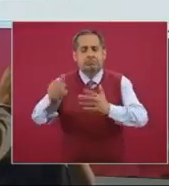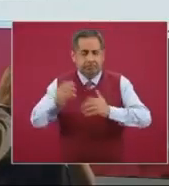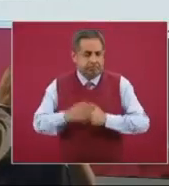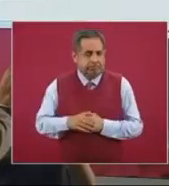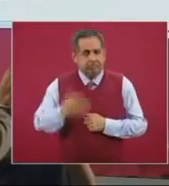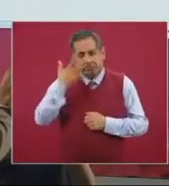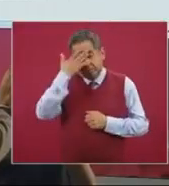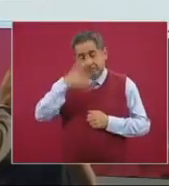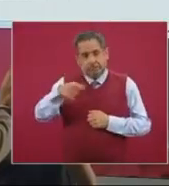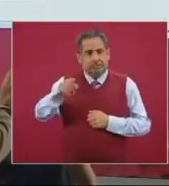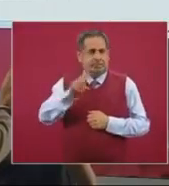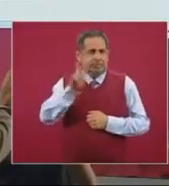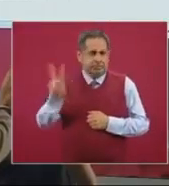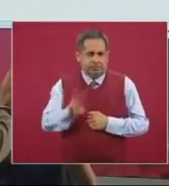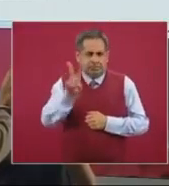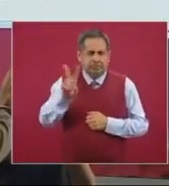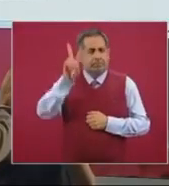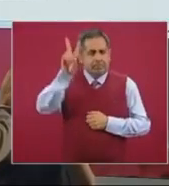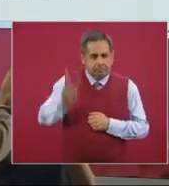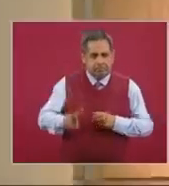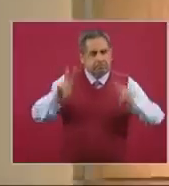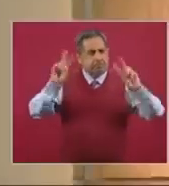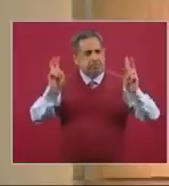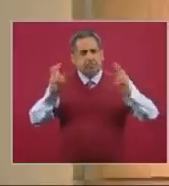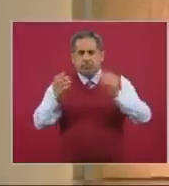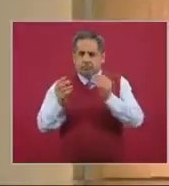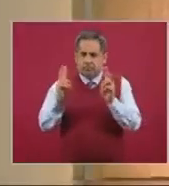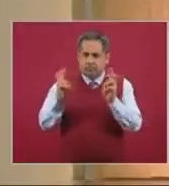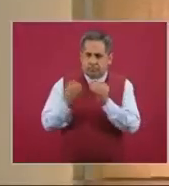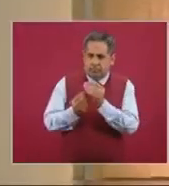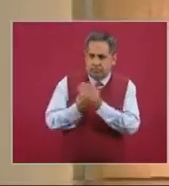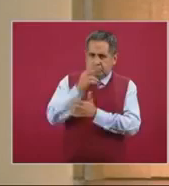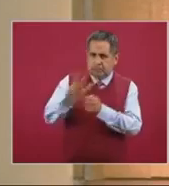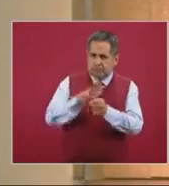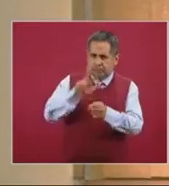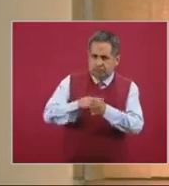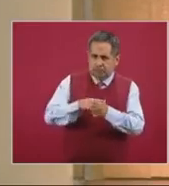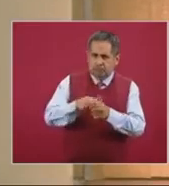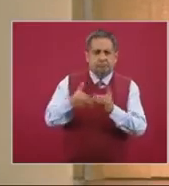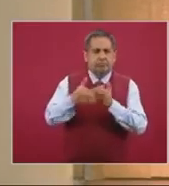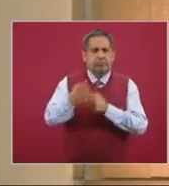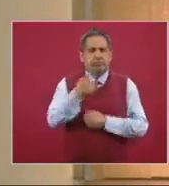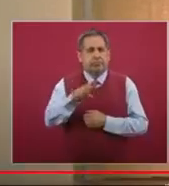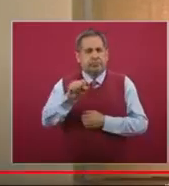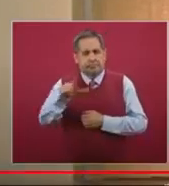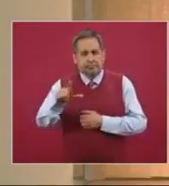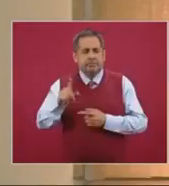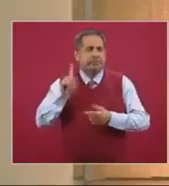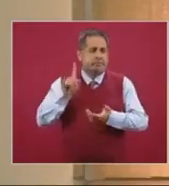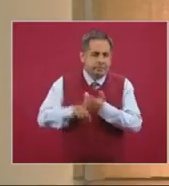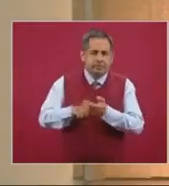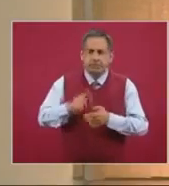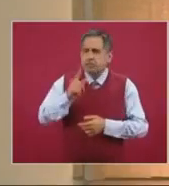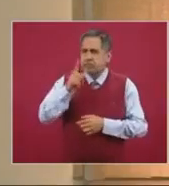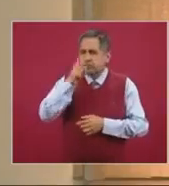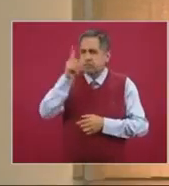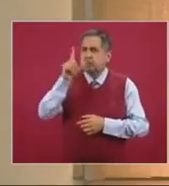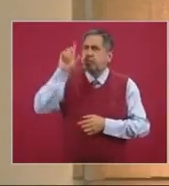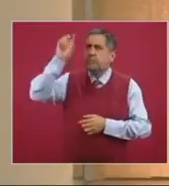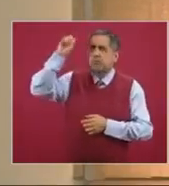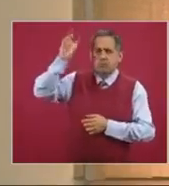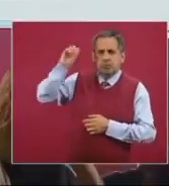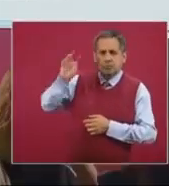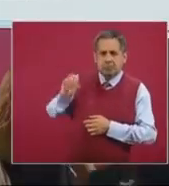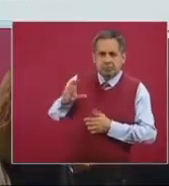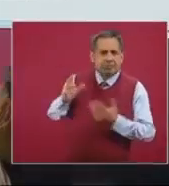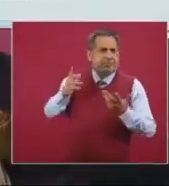viernes, lo que significa nueva normalidad en estos 167 días y lo que significa el semáforo de riesgo COVID.